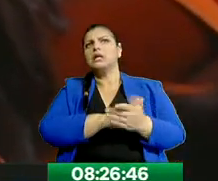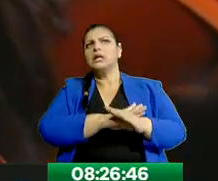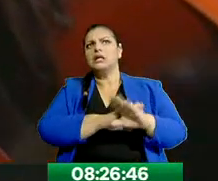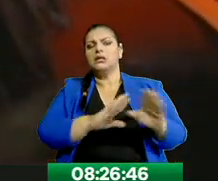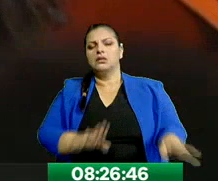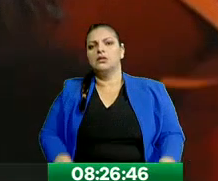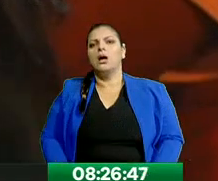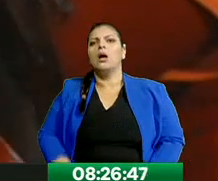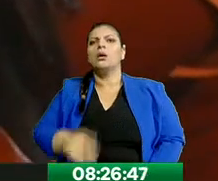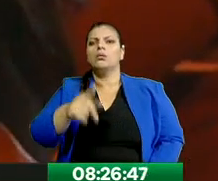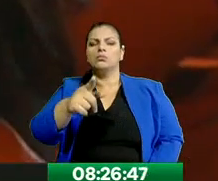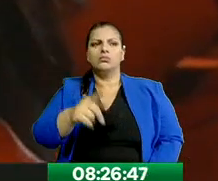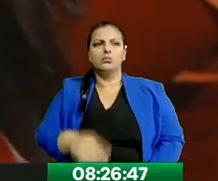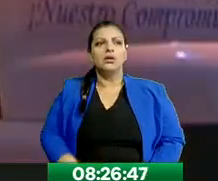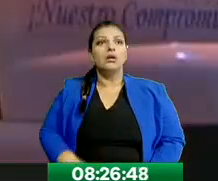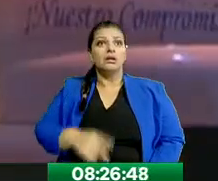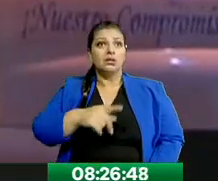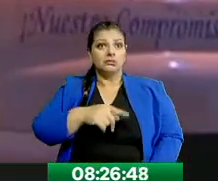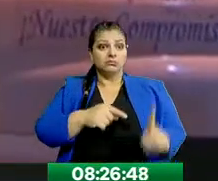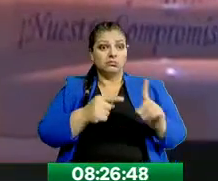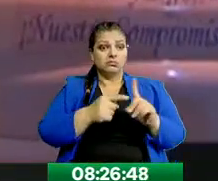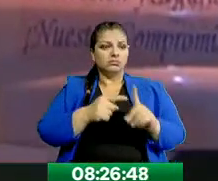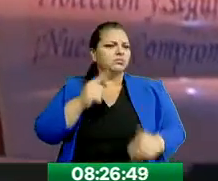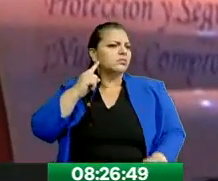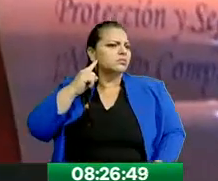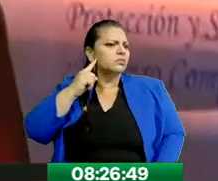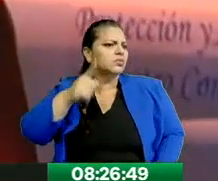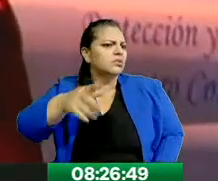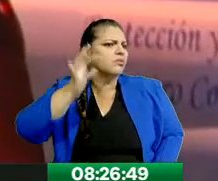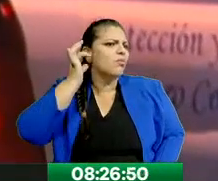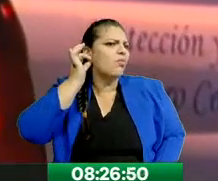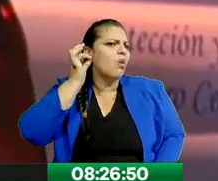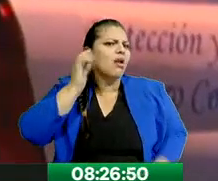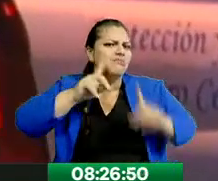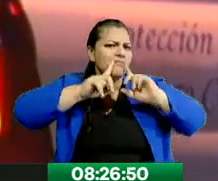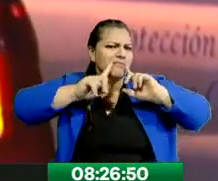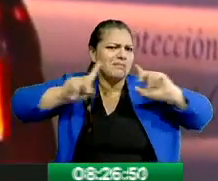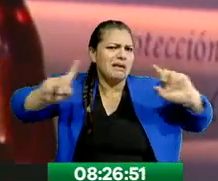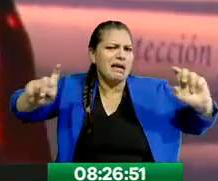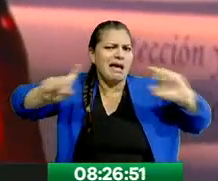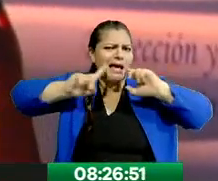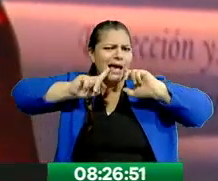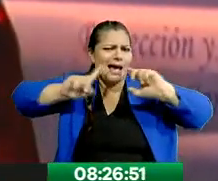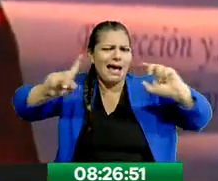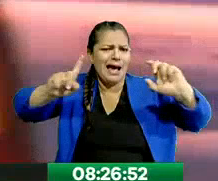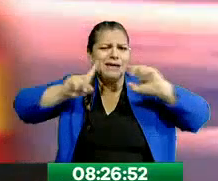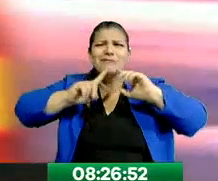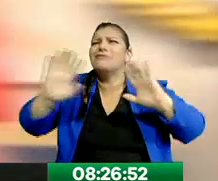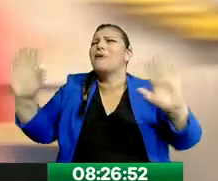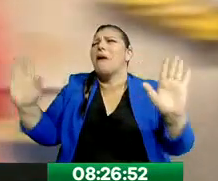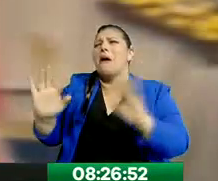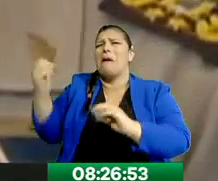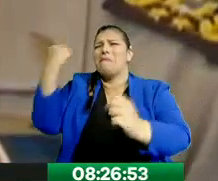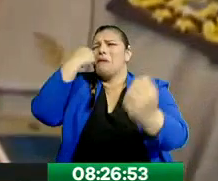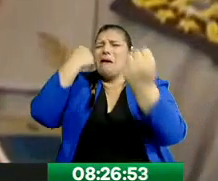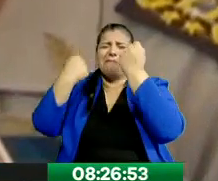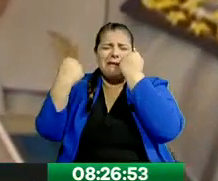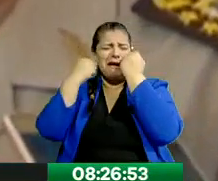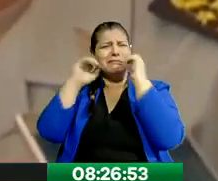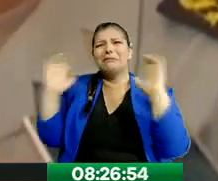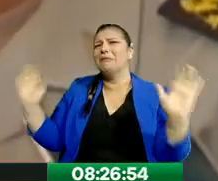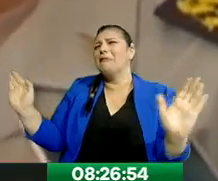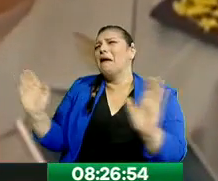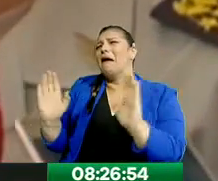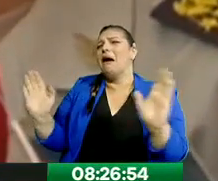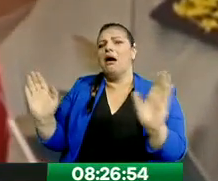como no era problema mío, yo llegué, me encerré con mis hijos. Y yo escuchaba la bulla, escuchaba la pelea y todo, pero de ahí no sé qué más pasó. Ante la insistencia